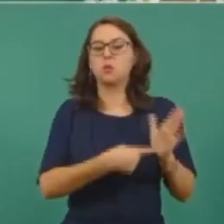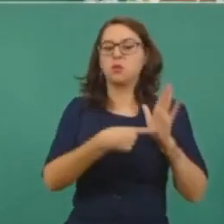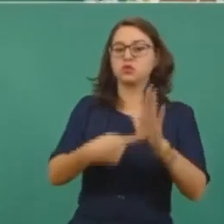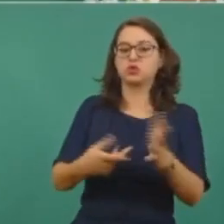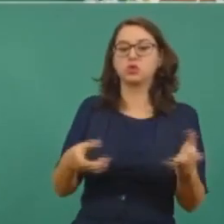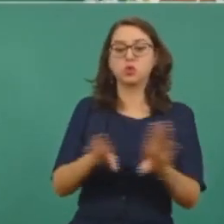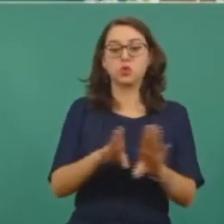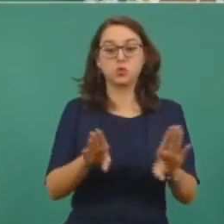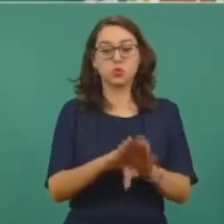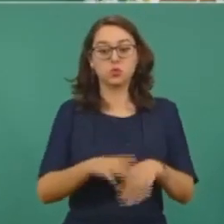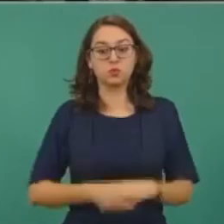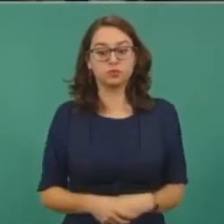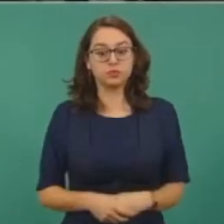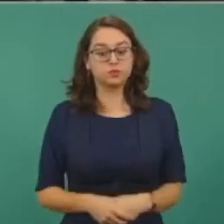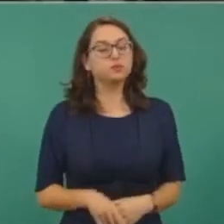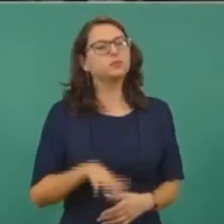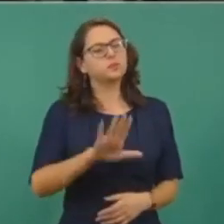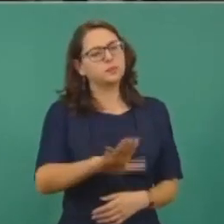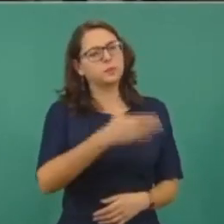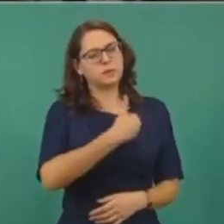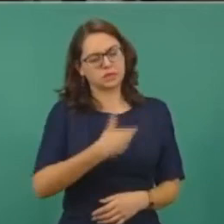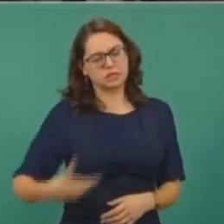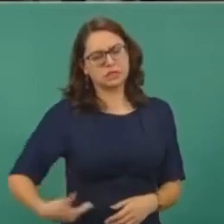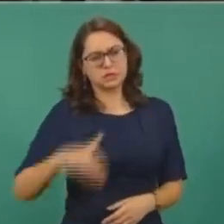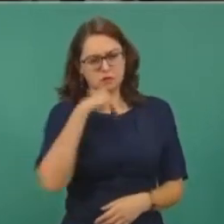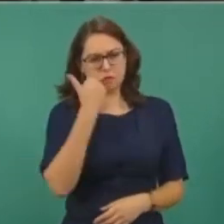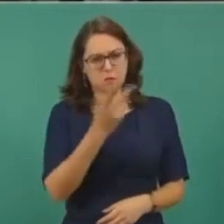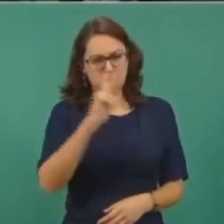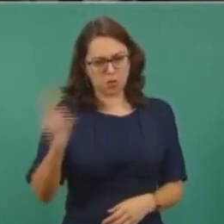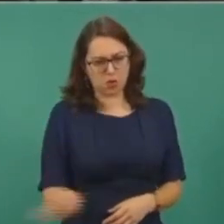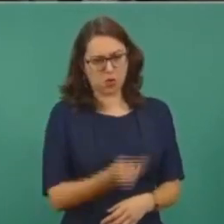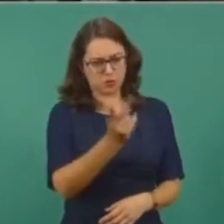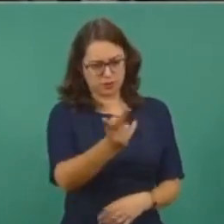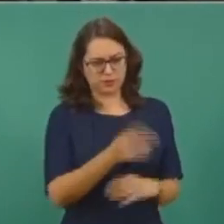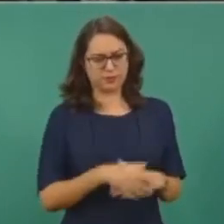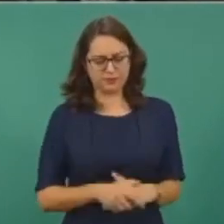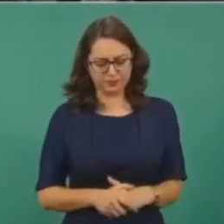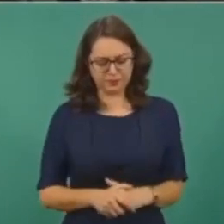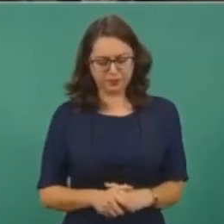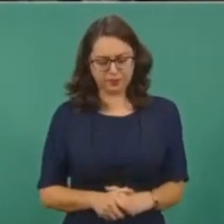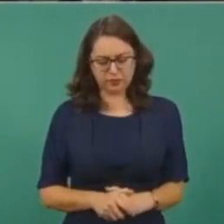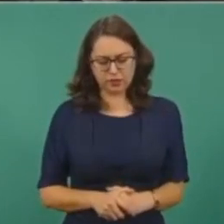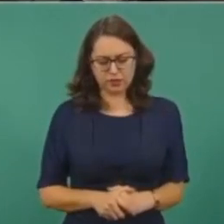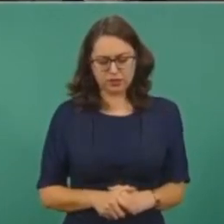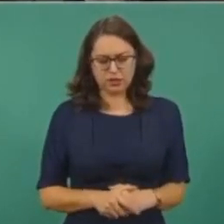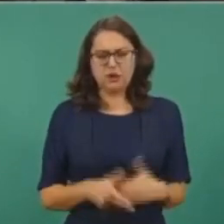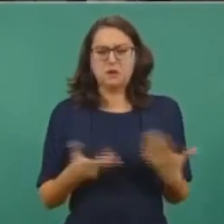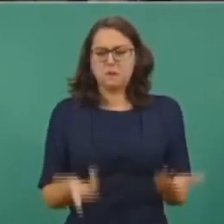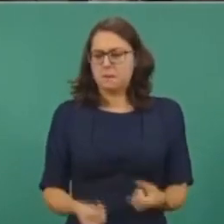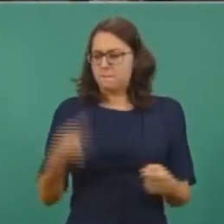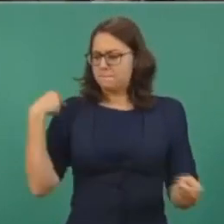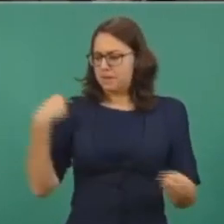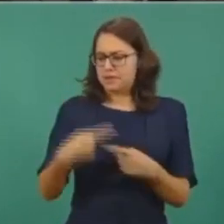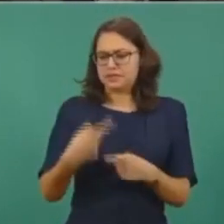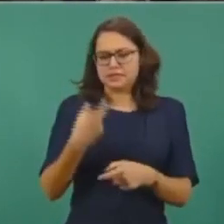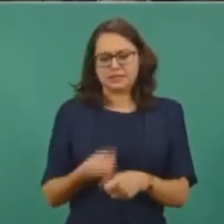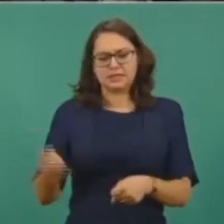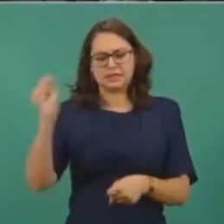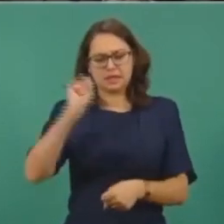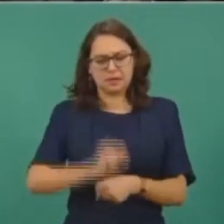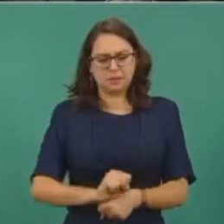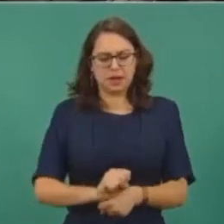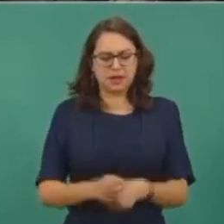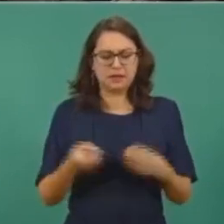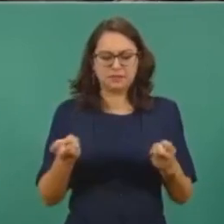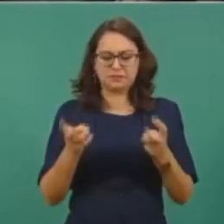Presidente, si me permite, con base en lo que comenta, en esta semana publicamos en la columna Arreando el Elefante,